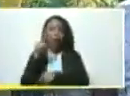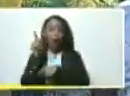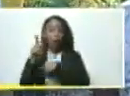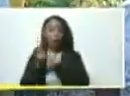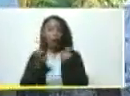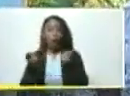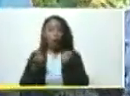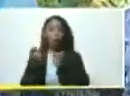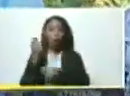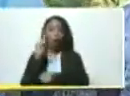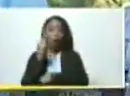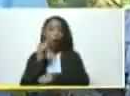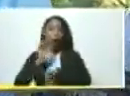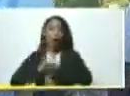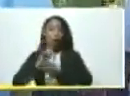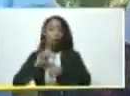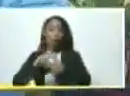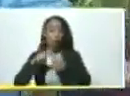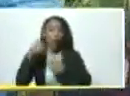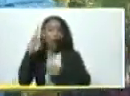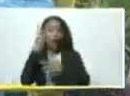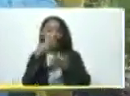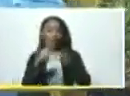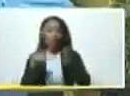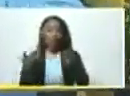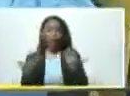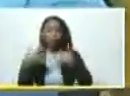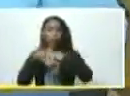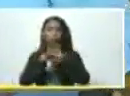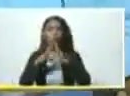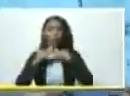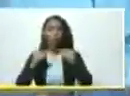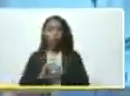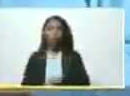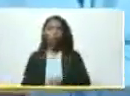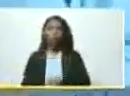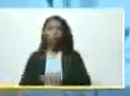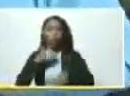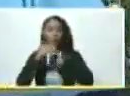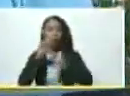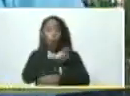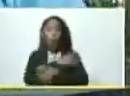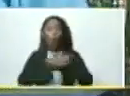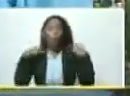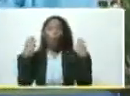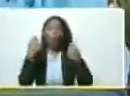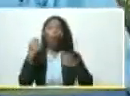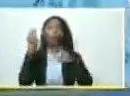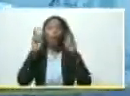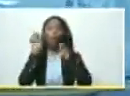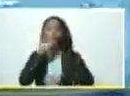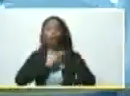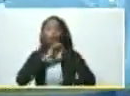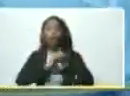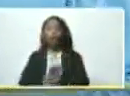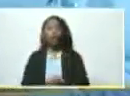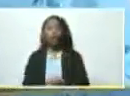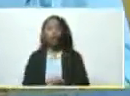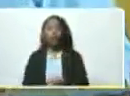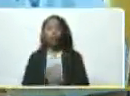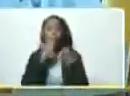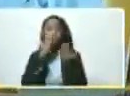maneja por eje y entonces tenemos varios y ligamos todo. Es la organización del poder popular, sí. El nuevo Estado, la nueva sociedad. Sí, la nueva sociedad. Ahí